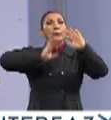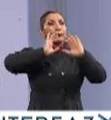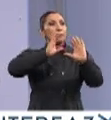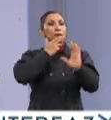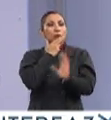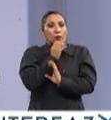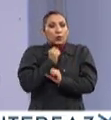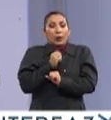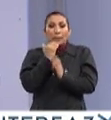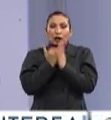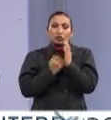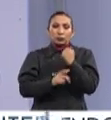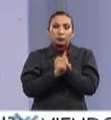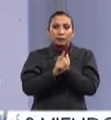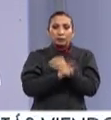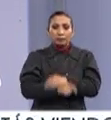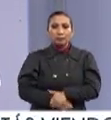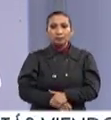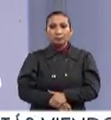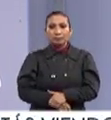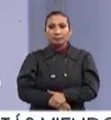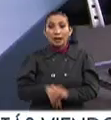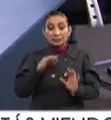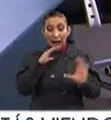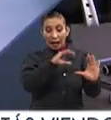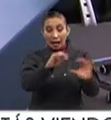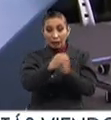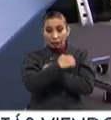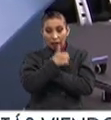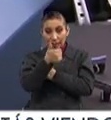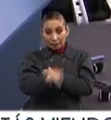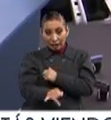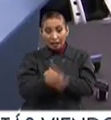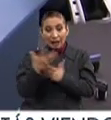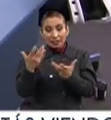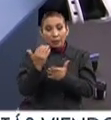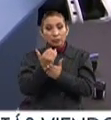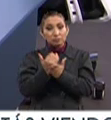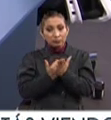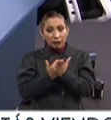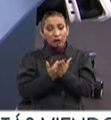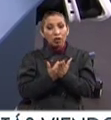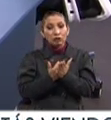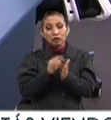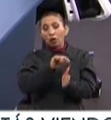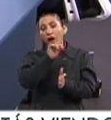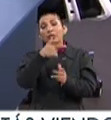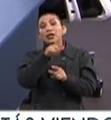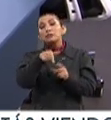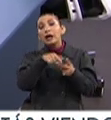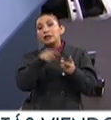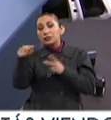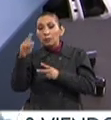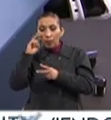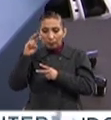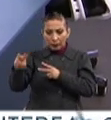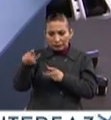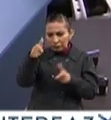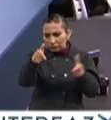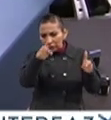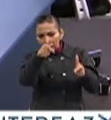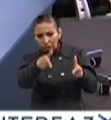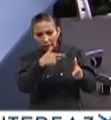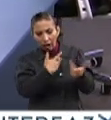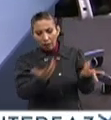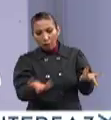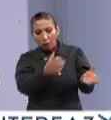que nos darían menores problemas. Claro. Una vez que los educamos de esa manera y que logramos reducir, el siguiente paso es que los identifiquen y que